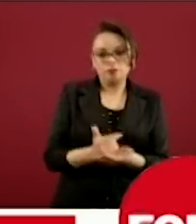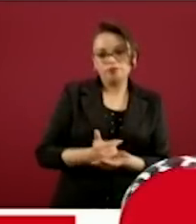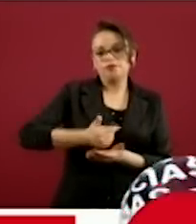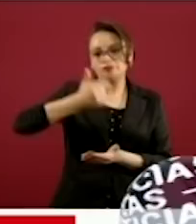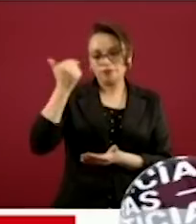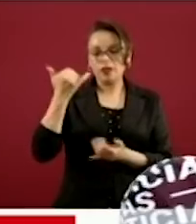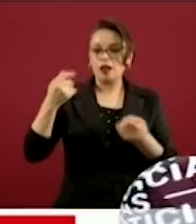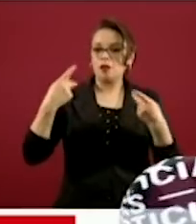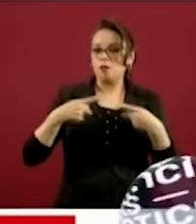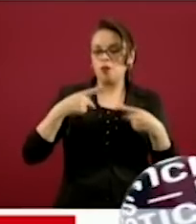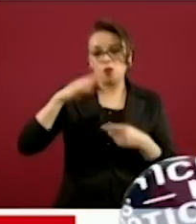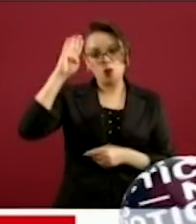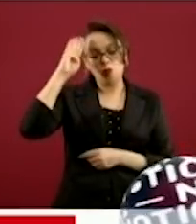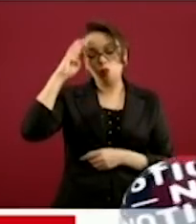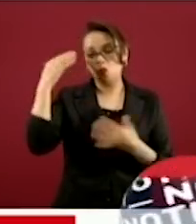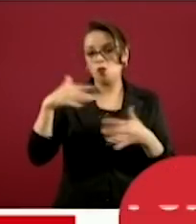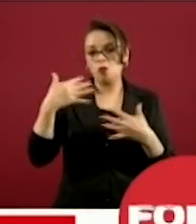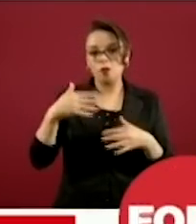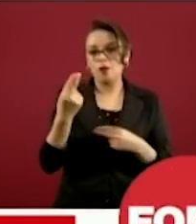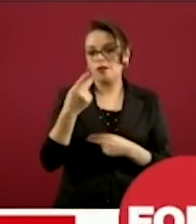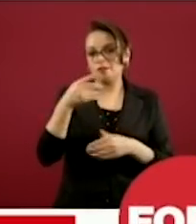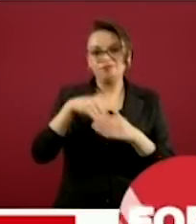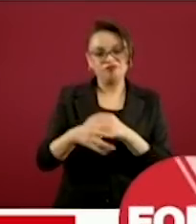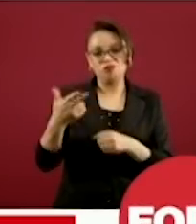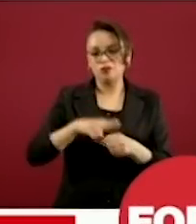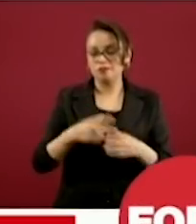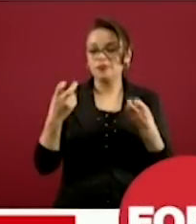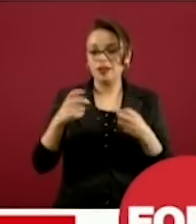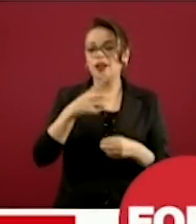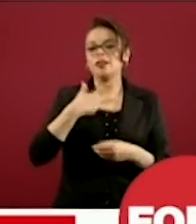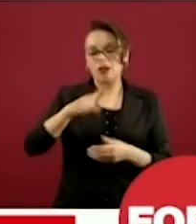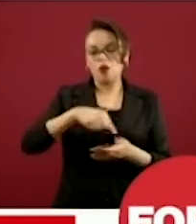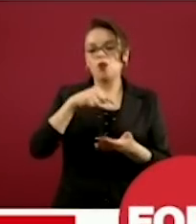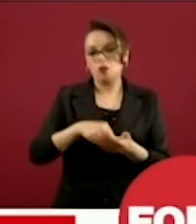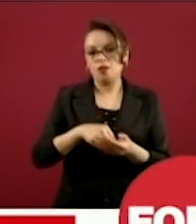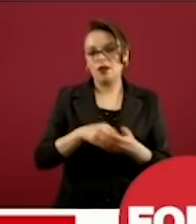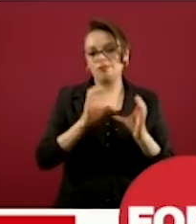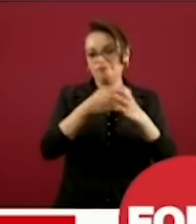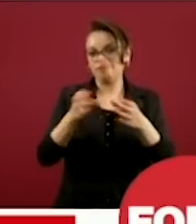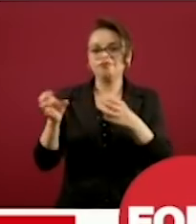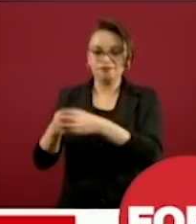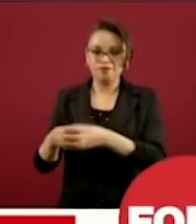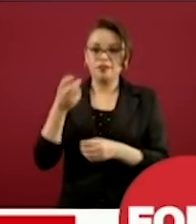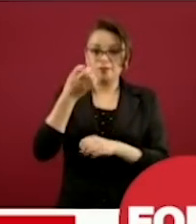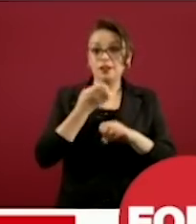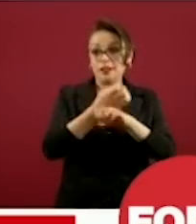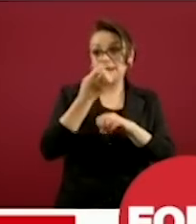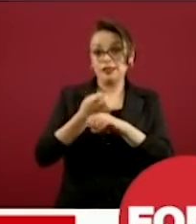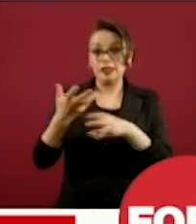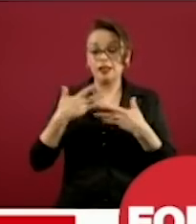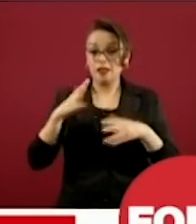de pacientes críticos, también se incrementa en estas localidades. Por eso no sería de llamar la atención que en los estados con